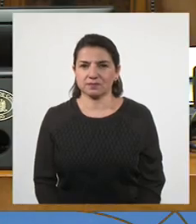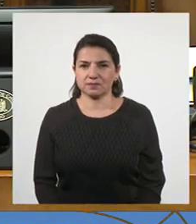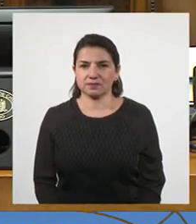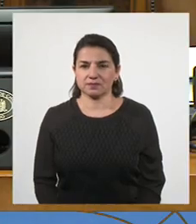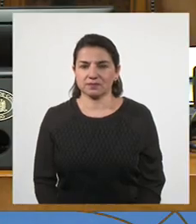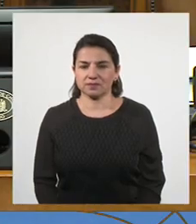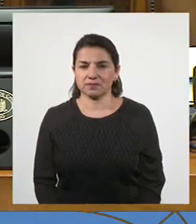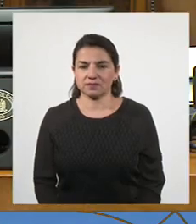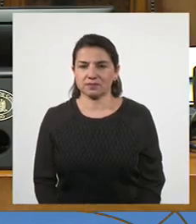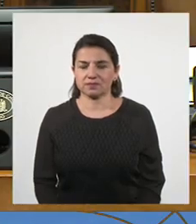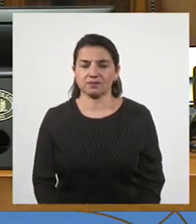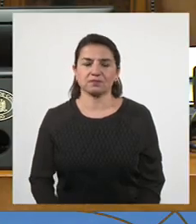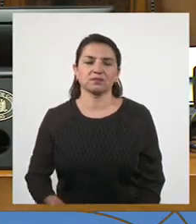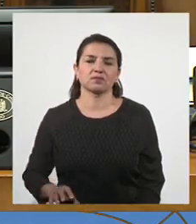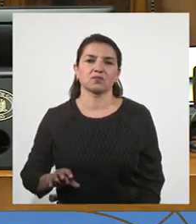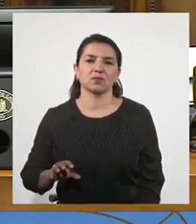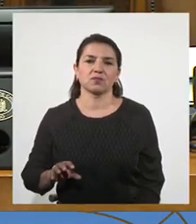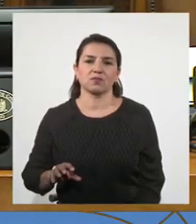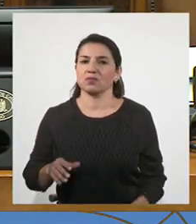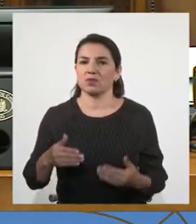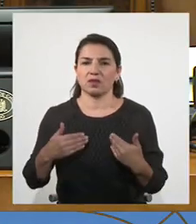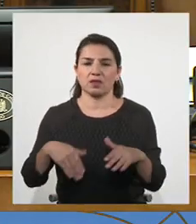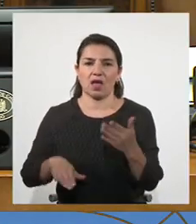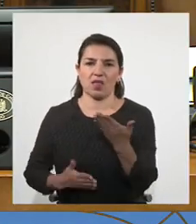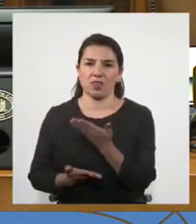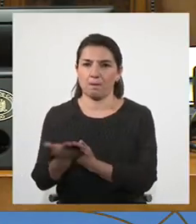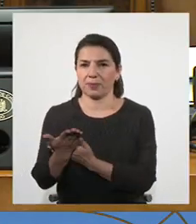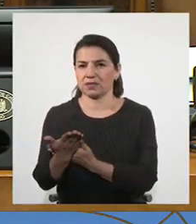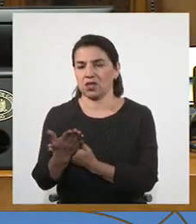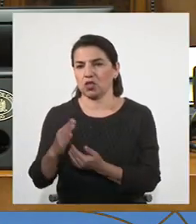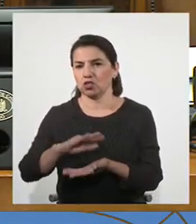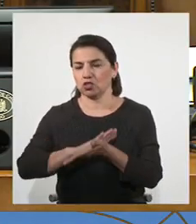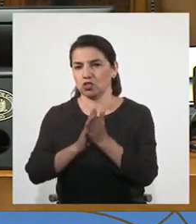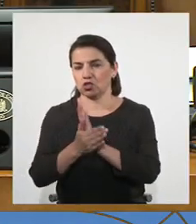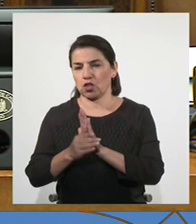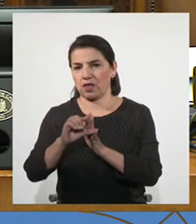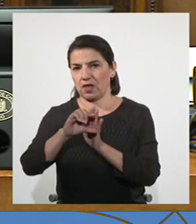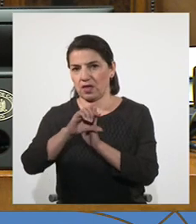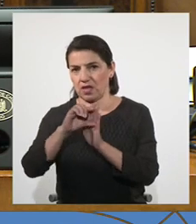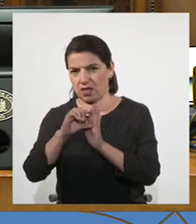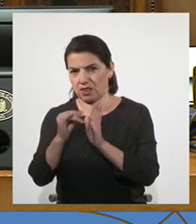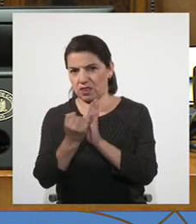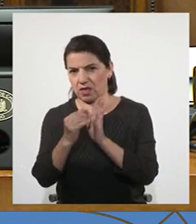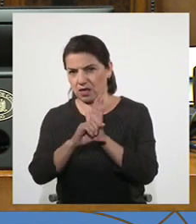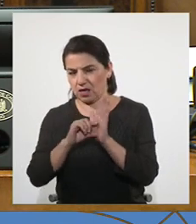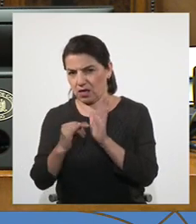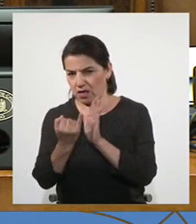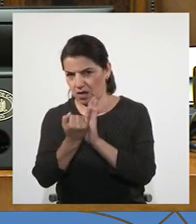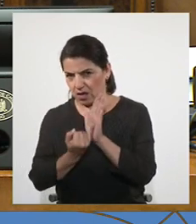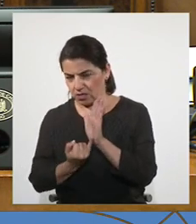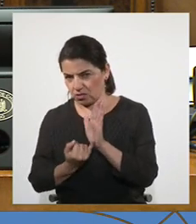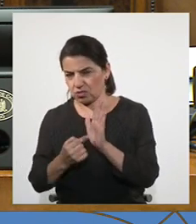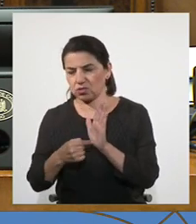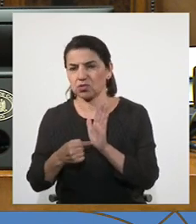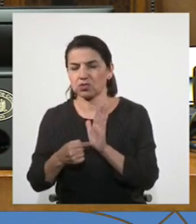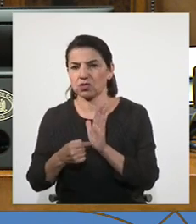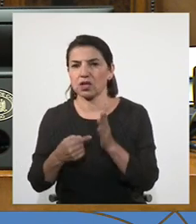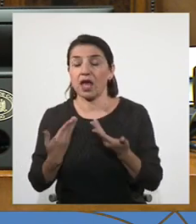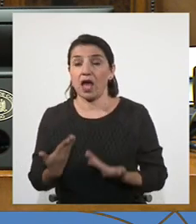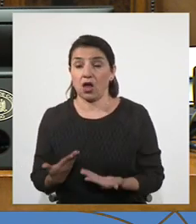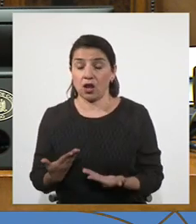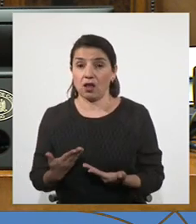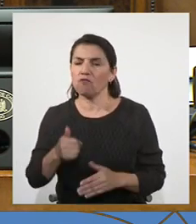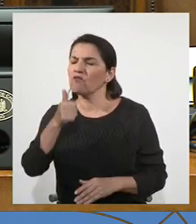Ok, habiéndose despachado todas las indicaciones, se da por despachada la partida. ¿Tiene que poner en votación la